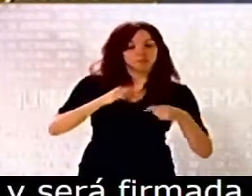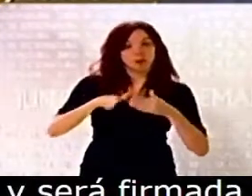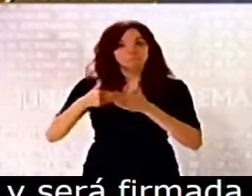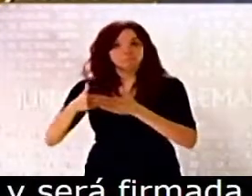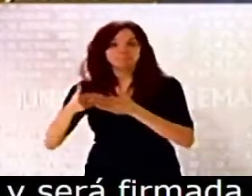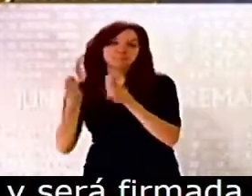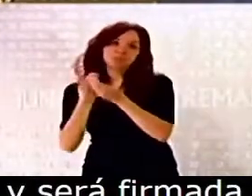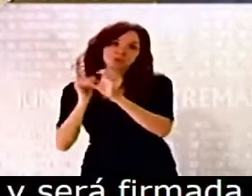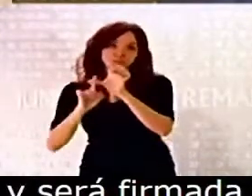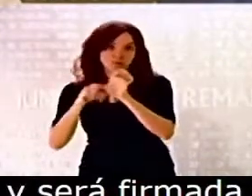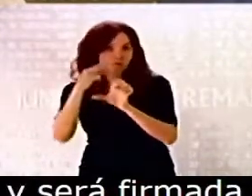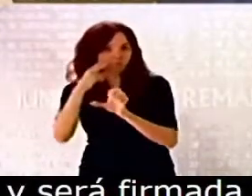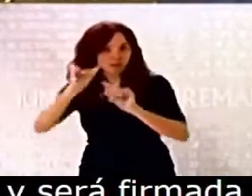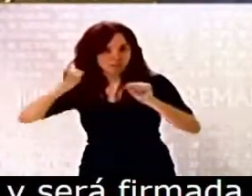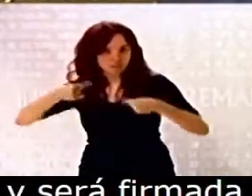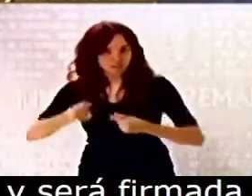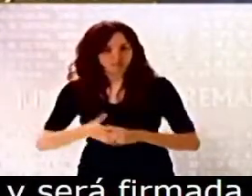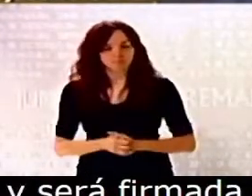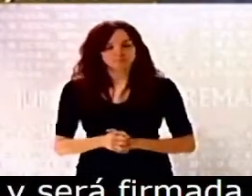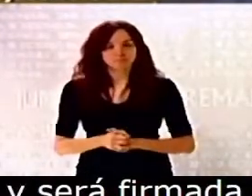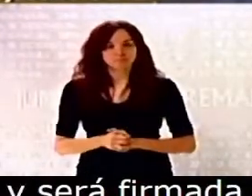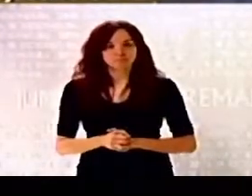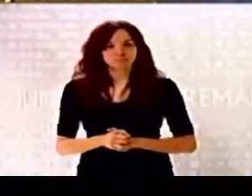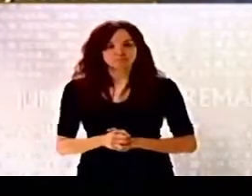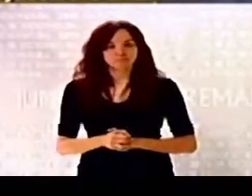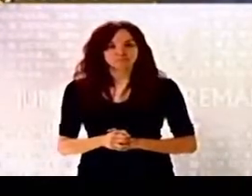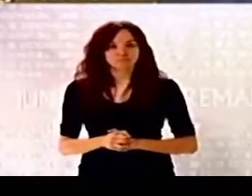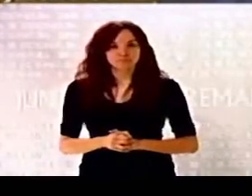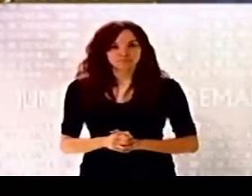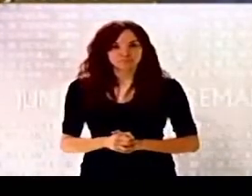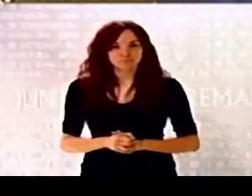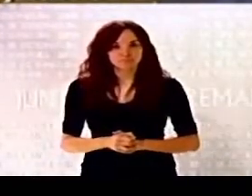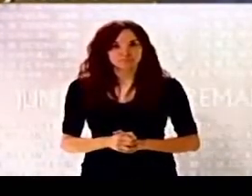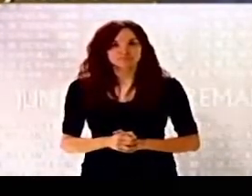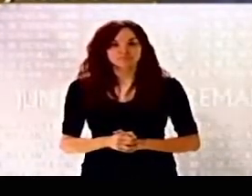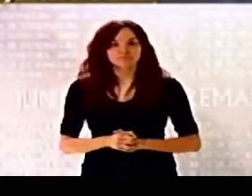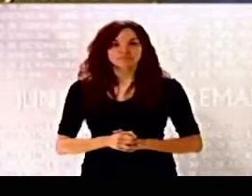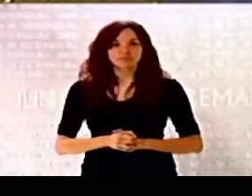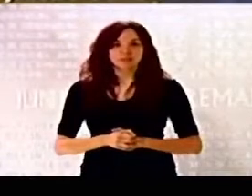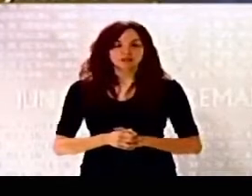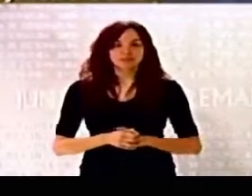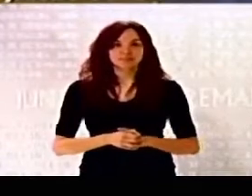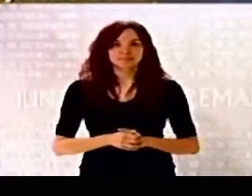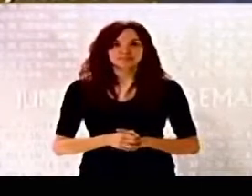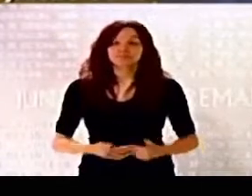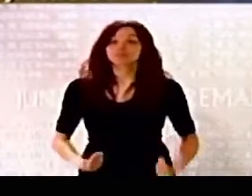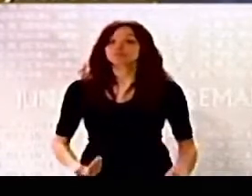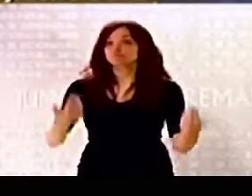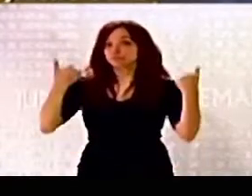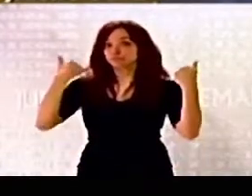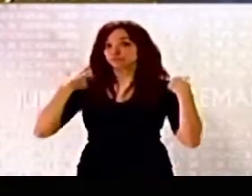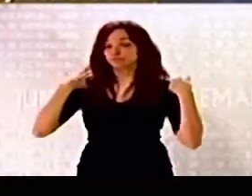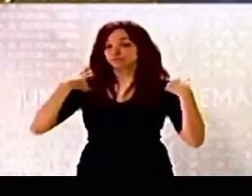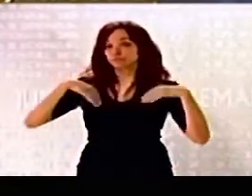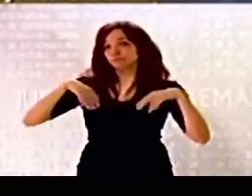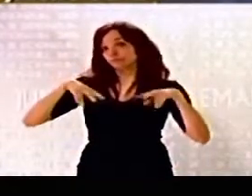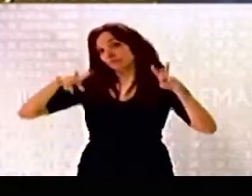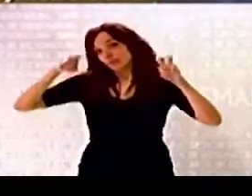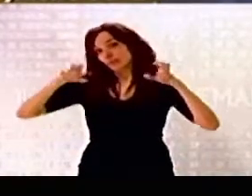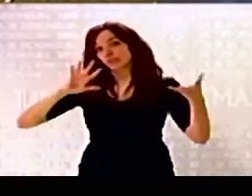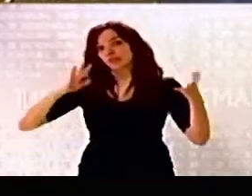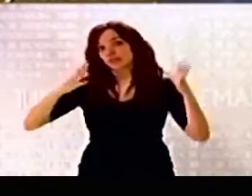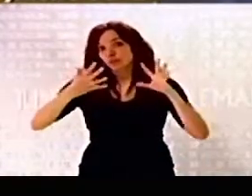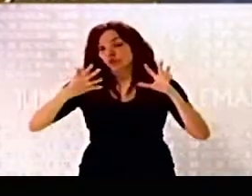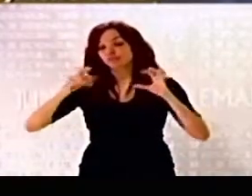de Extremadura. Siguiendo las competencias de transición y de lo que supone la